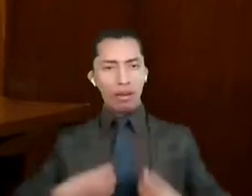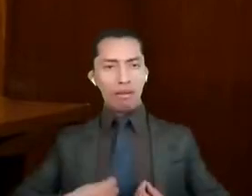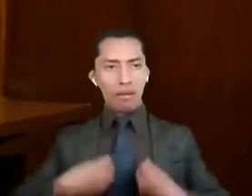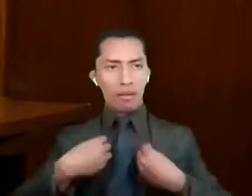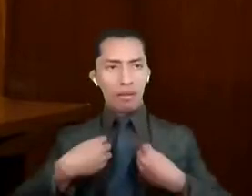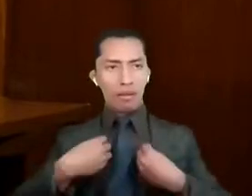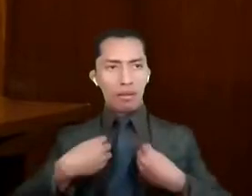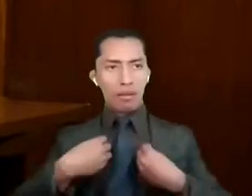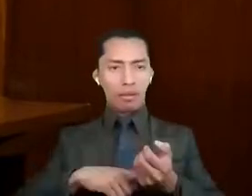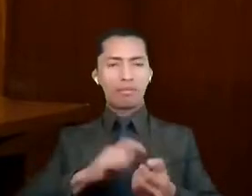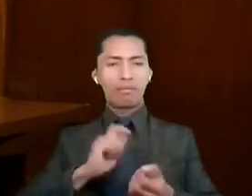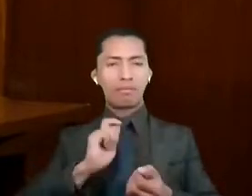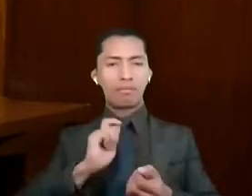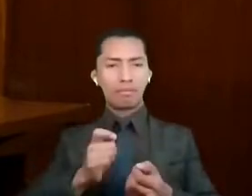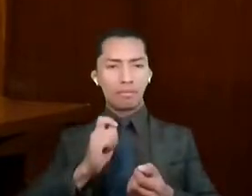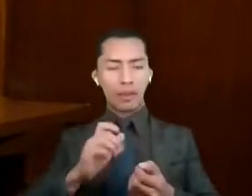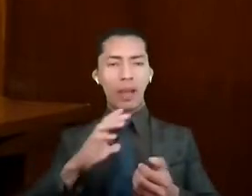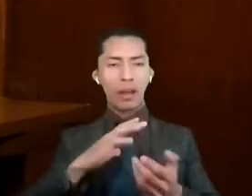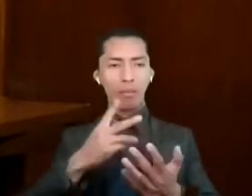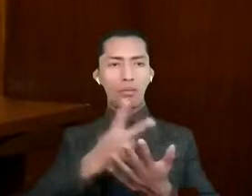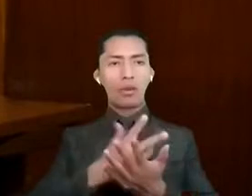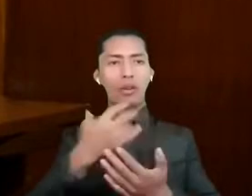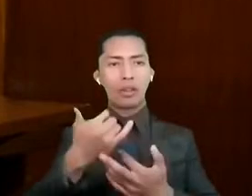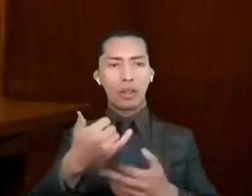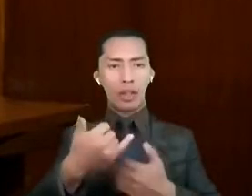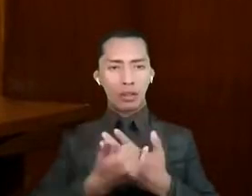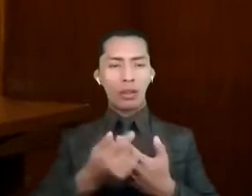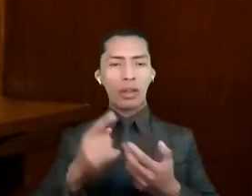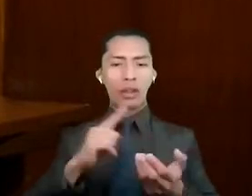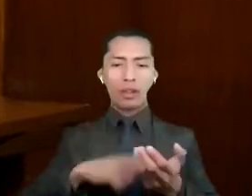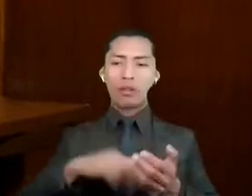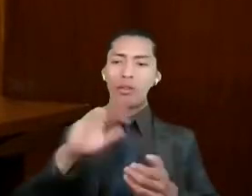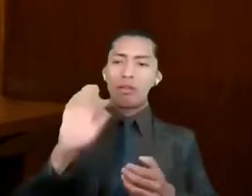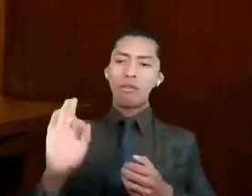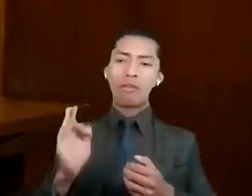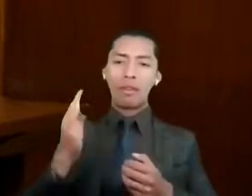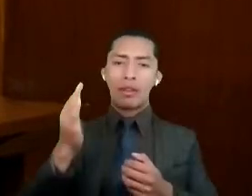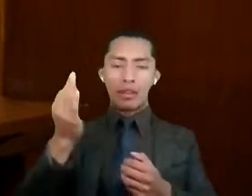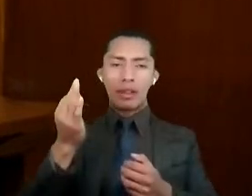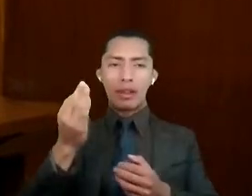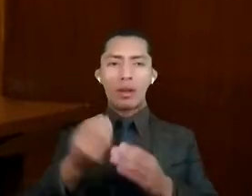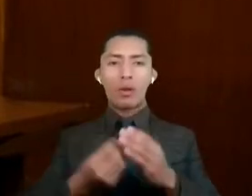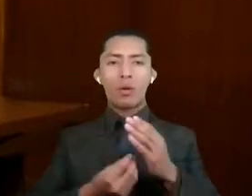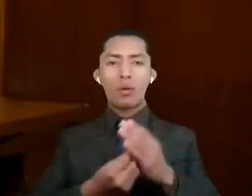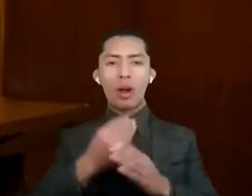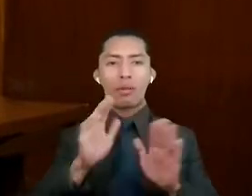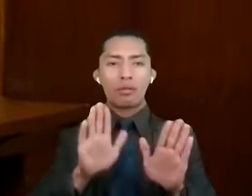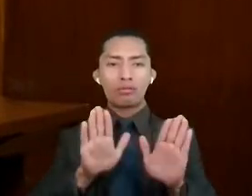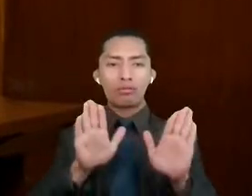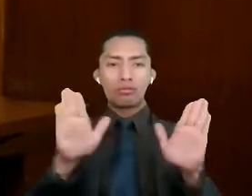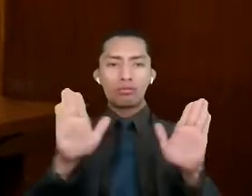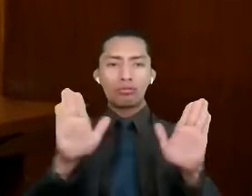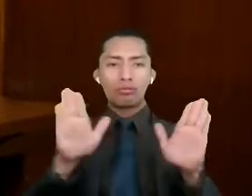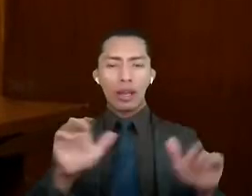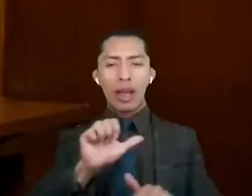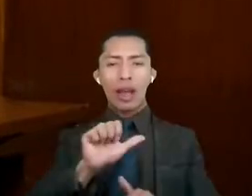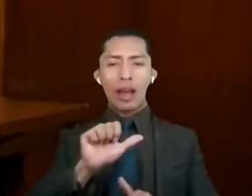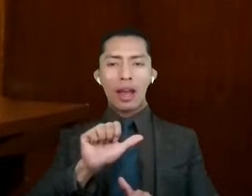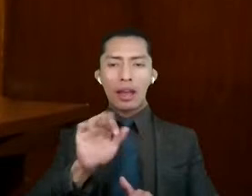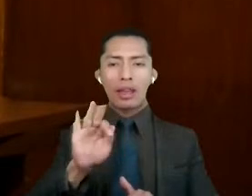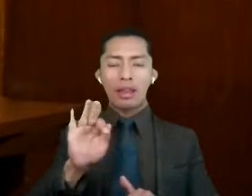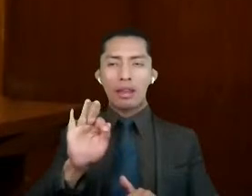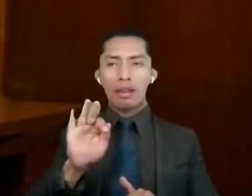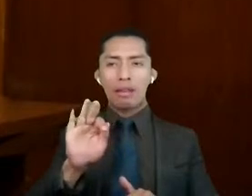ya que de acuerdo al proyecto impulsado por el Gobierno Federal, el nuevo aeropuerto internacional que sirve a la Ciudad de